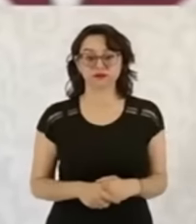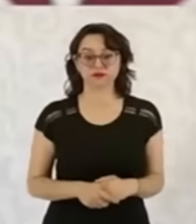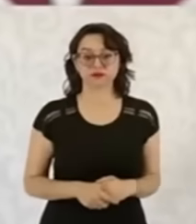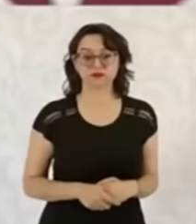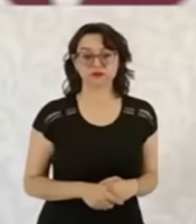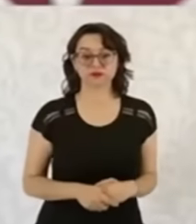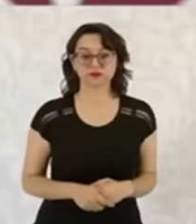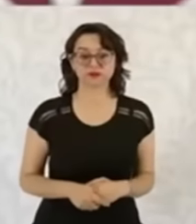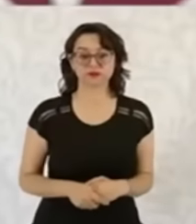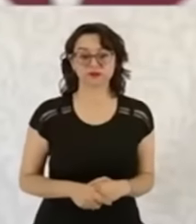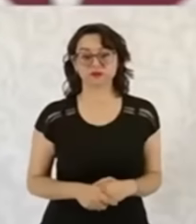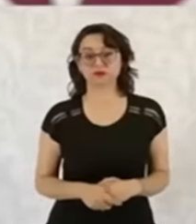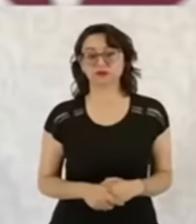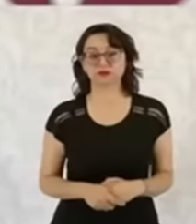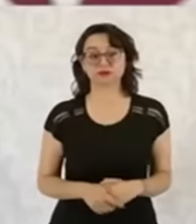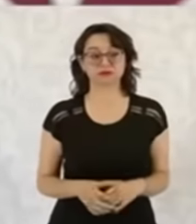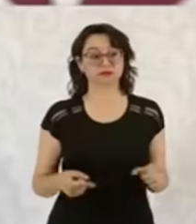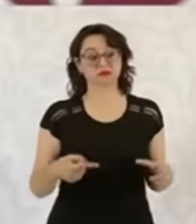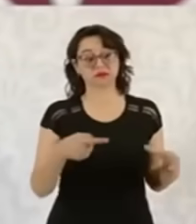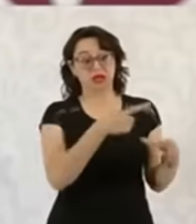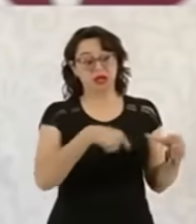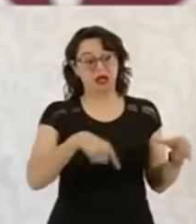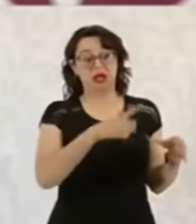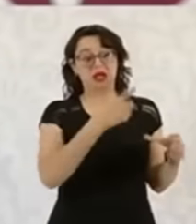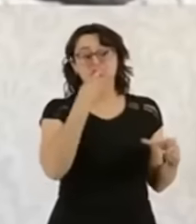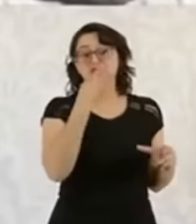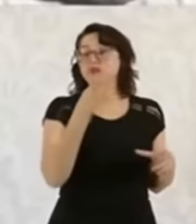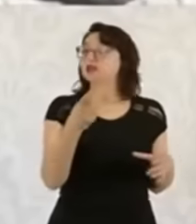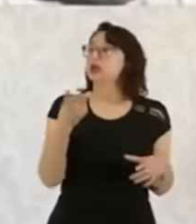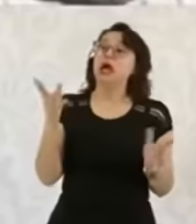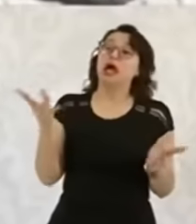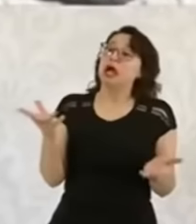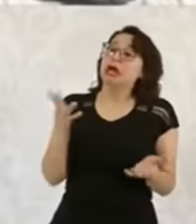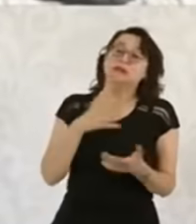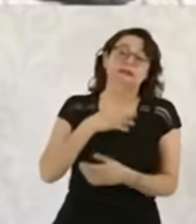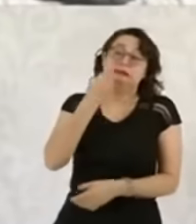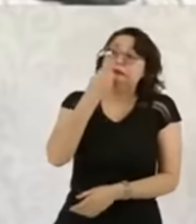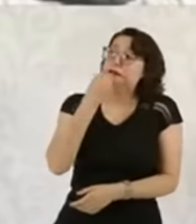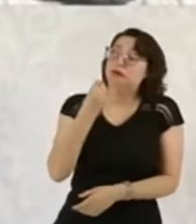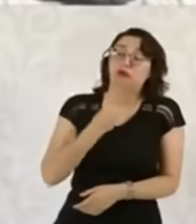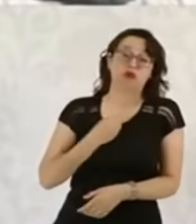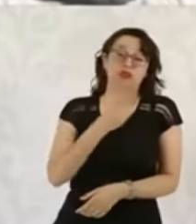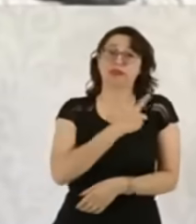de ellos, es que no había de otras. Sí había de otras. Rescatar a los de abajo, no a los de arriba.